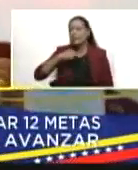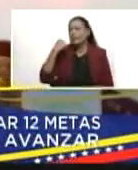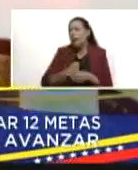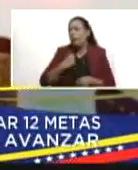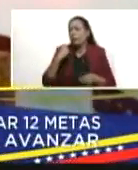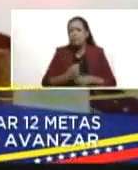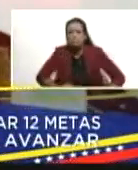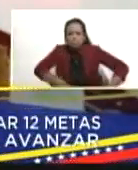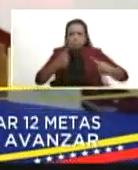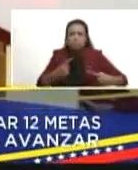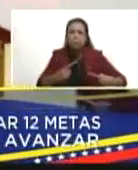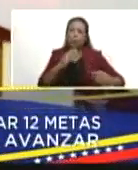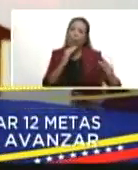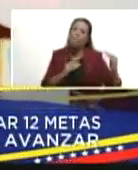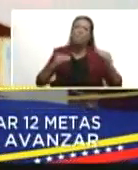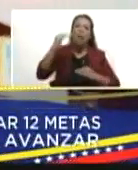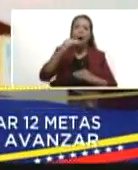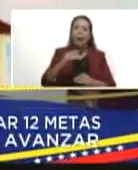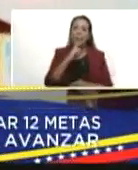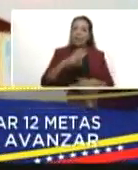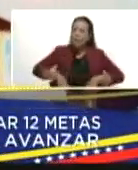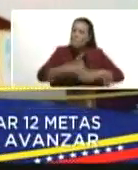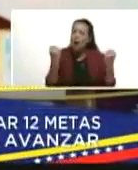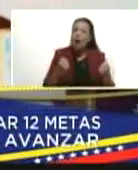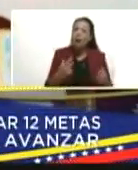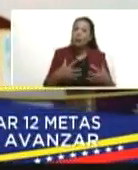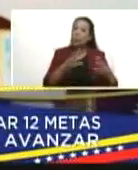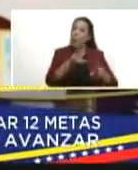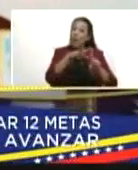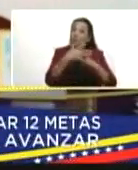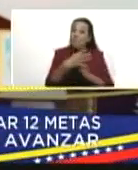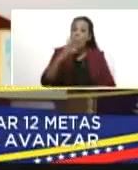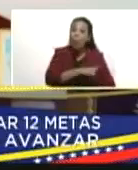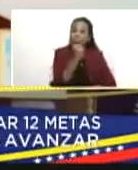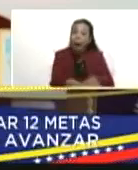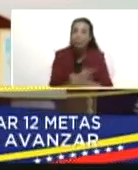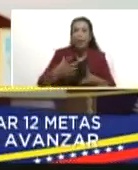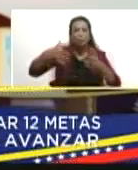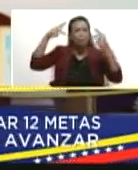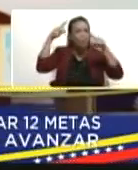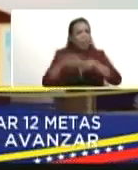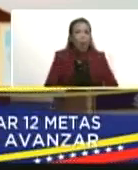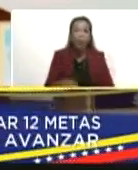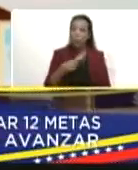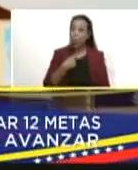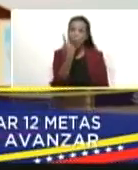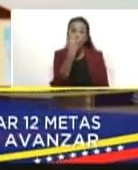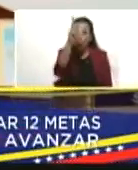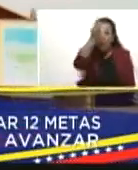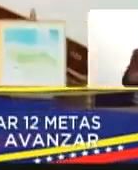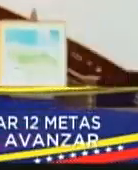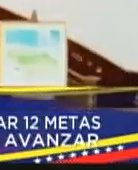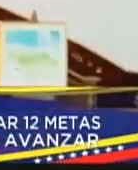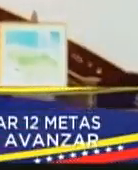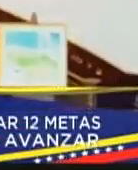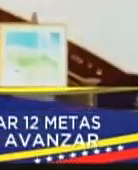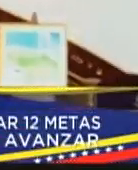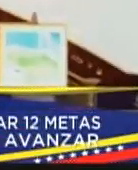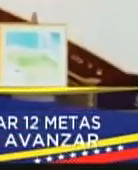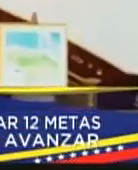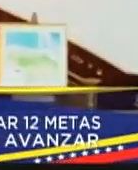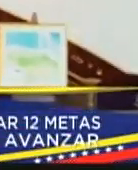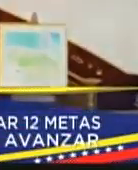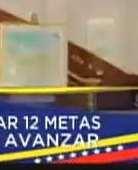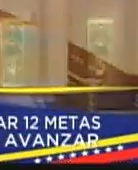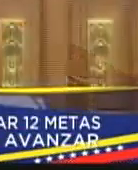enfrentar y superar la fase destructiva la fuerza destructiva no de un tsunami precisamente sino